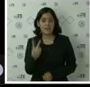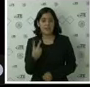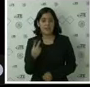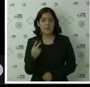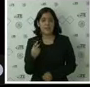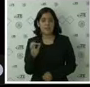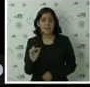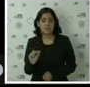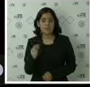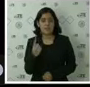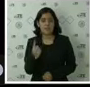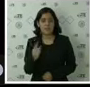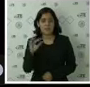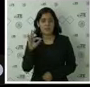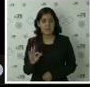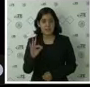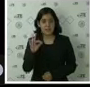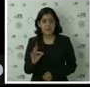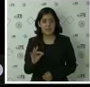52.1% de las familias tienen internet,